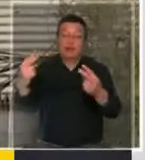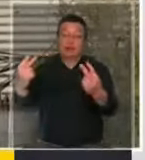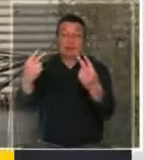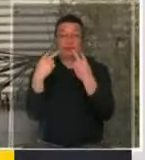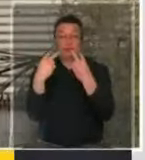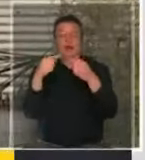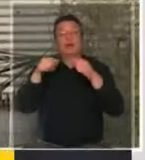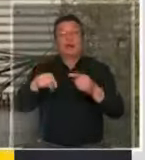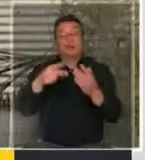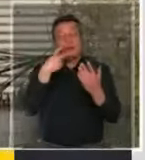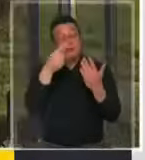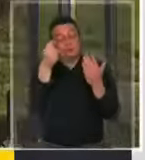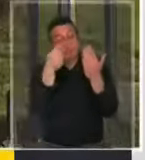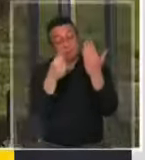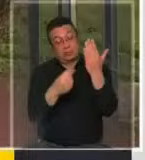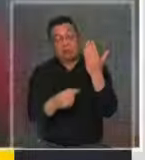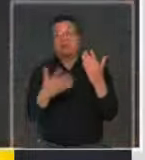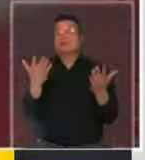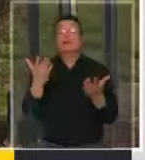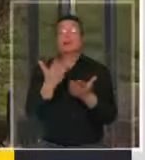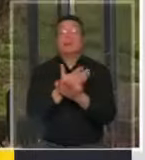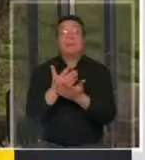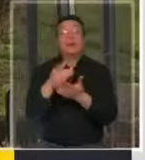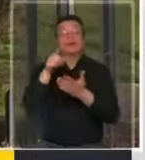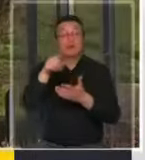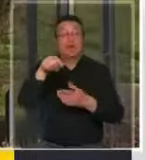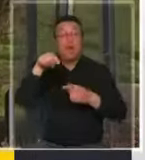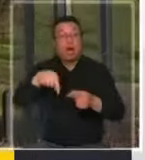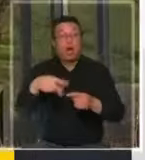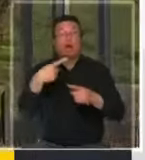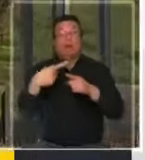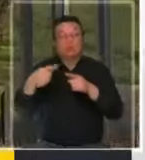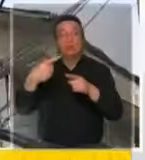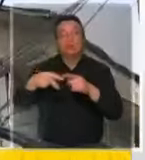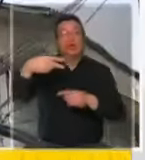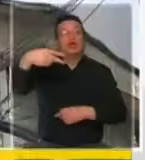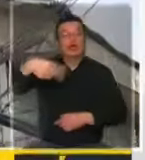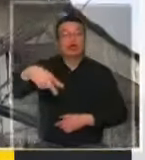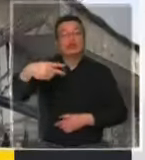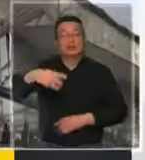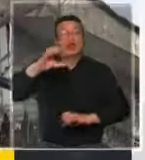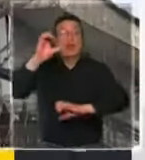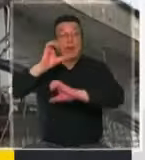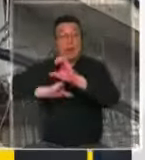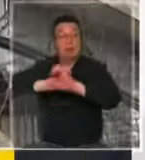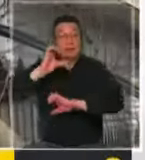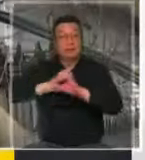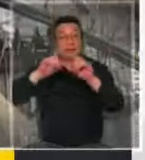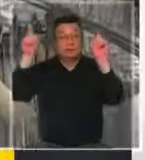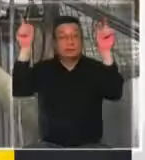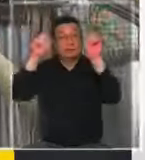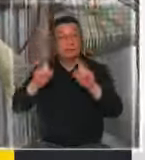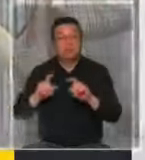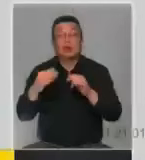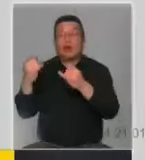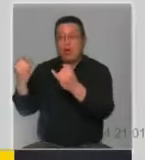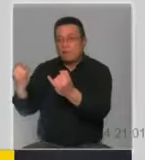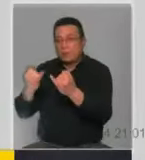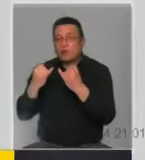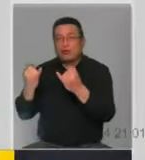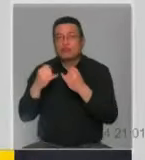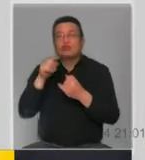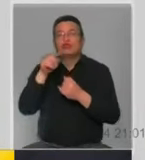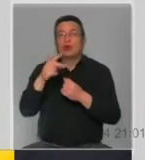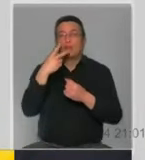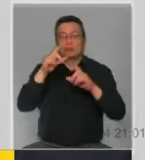el sitio de la SECO. Hoy día quisimos saber además cómo se nutre información y básicamente son las empresas eléctricas las que envían esta información y eso nos muestra